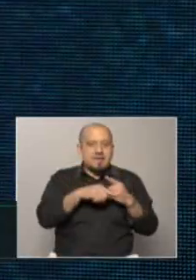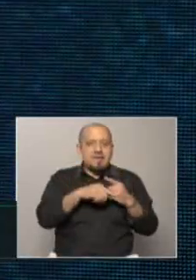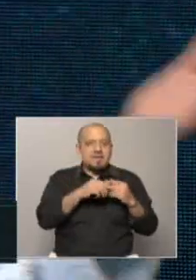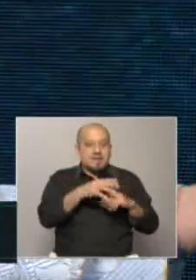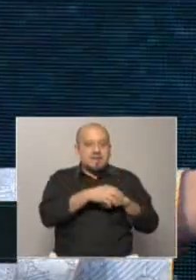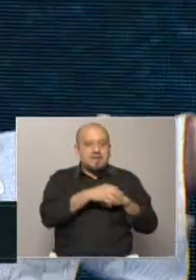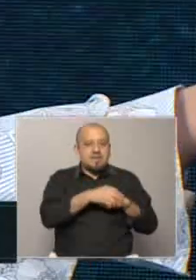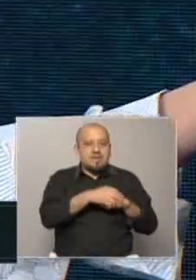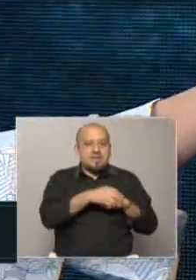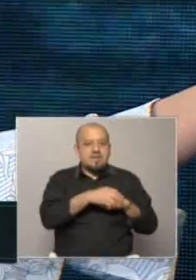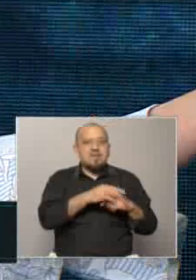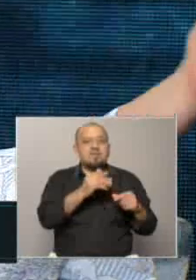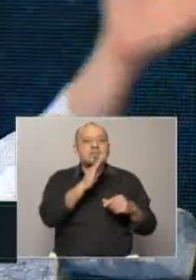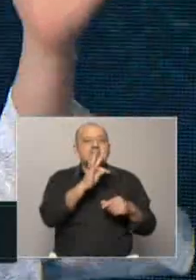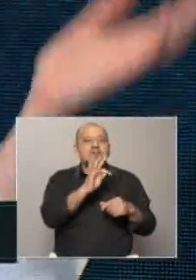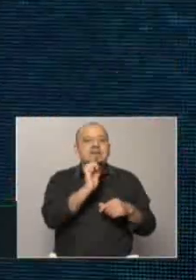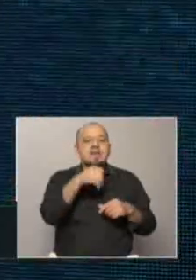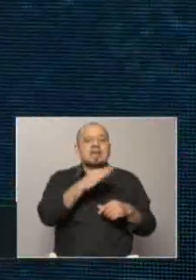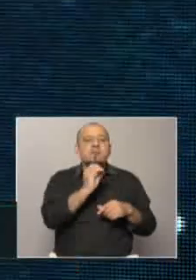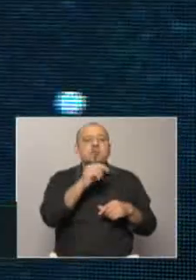somos amigos, como con Jorge Temponi. Sí.